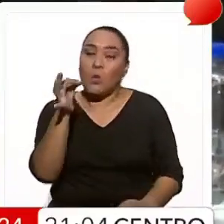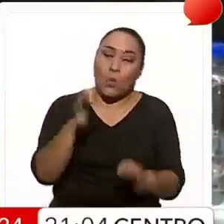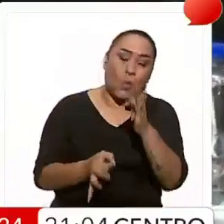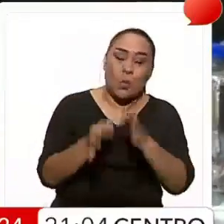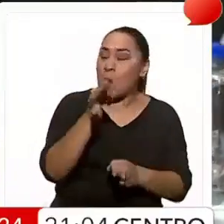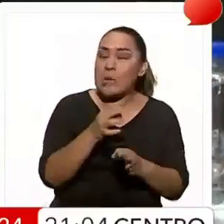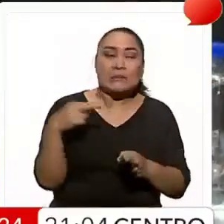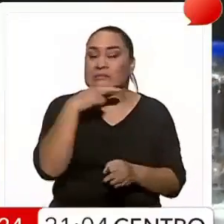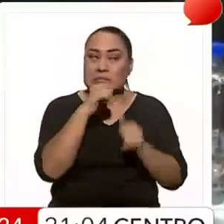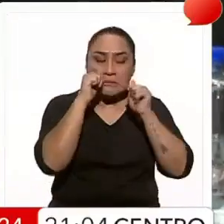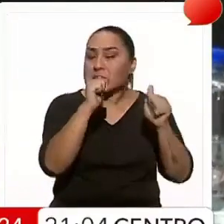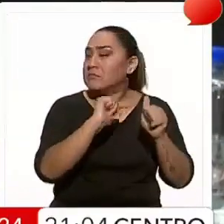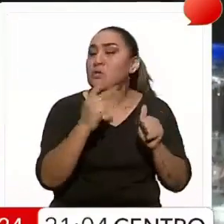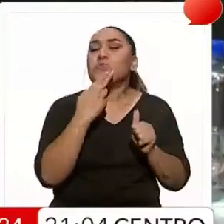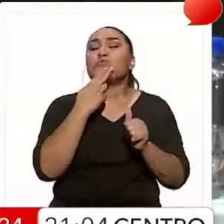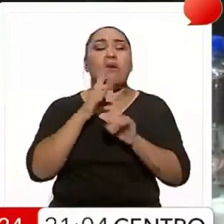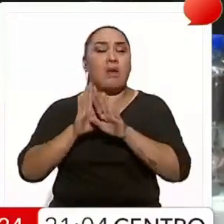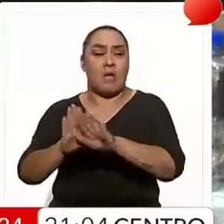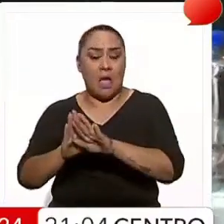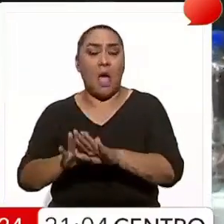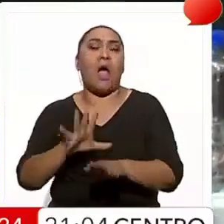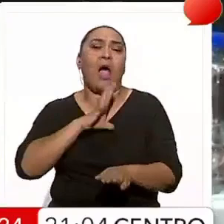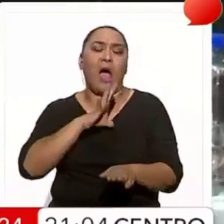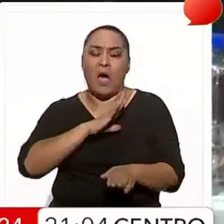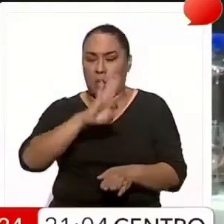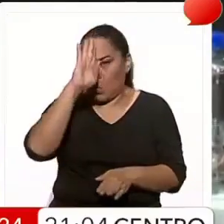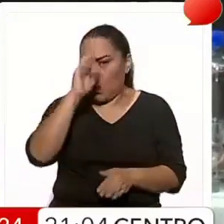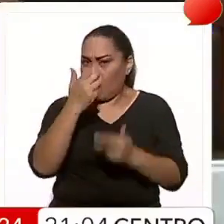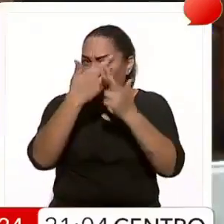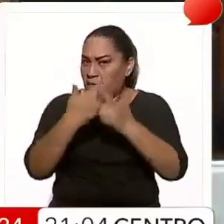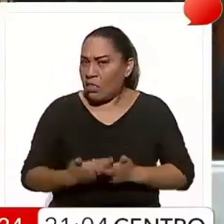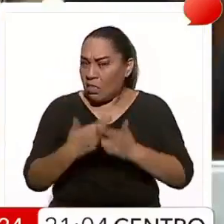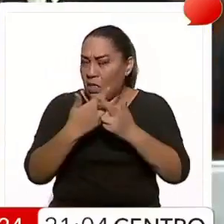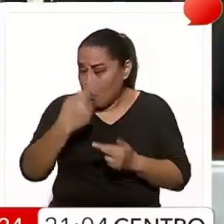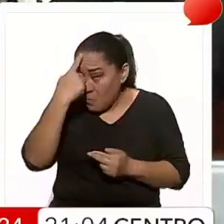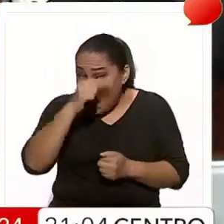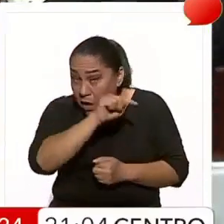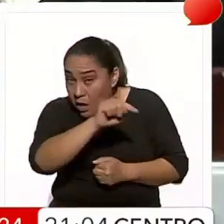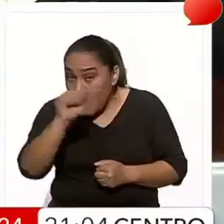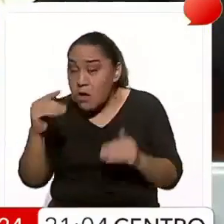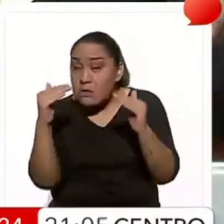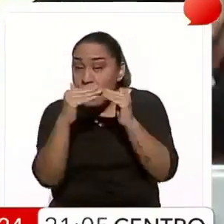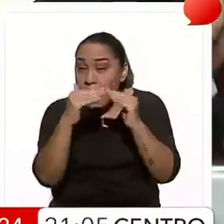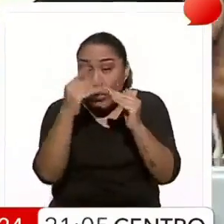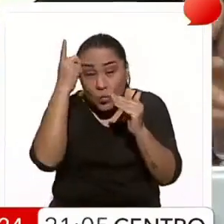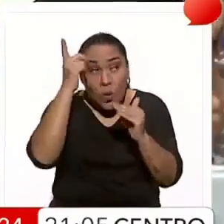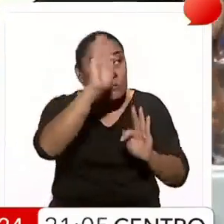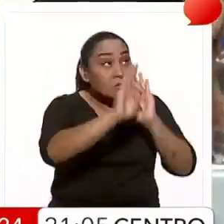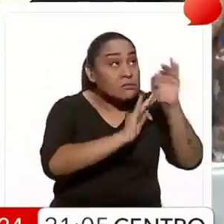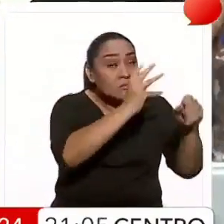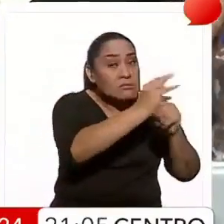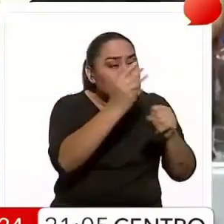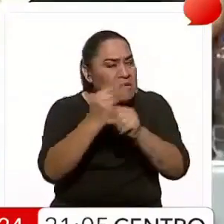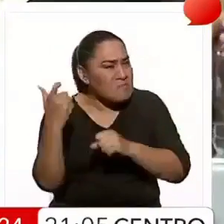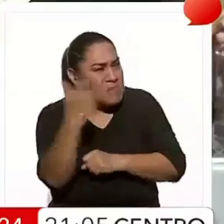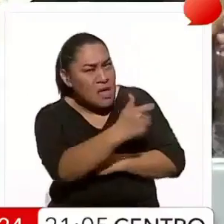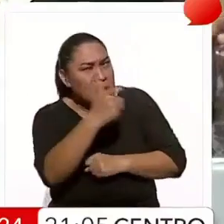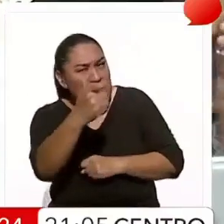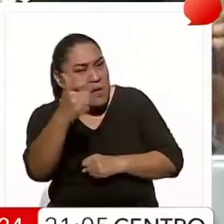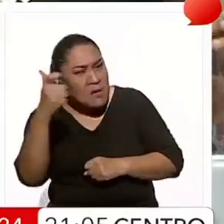actuó para mantenerlos, están partidas millonarias para el mantenimiento de casas de magistrados y jueces, así